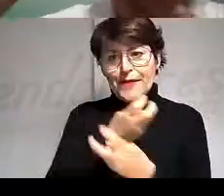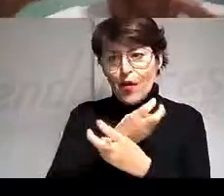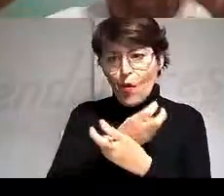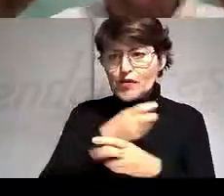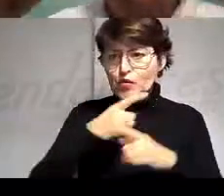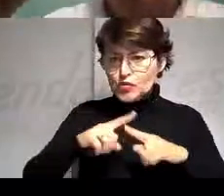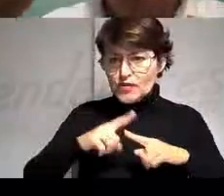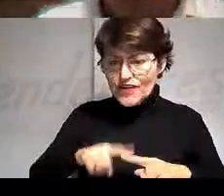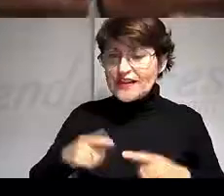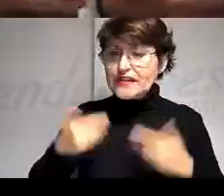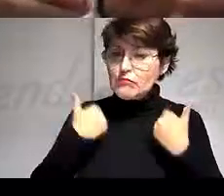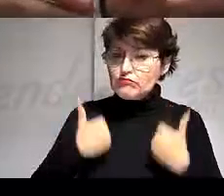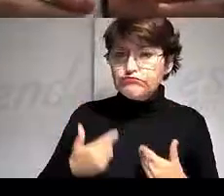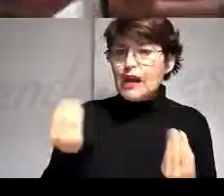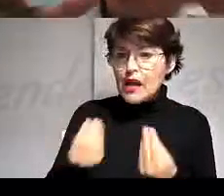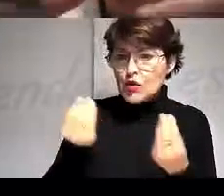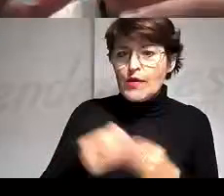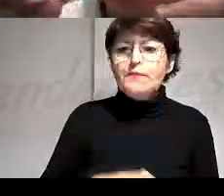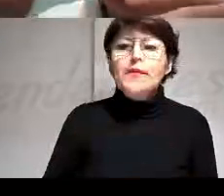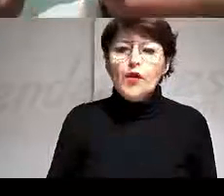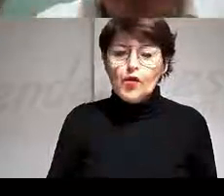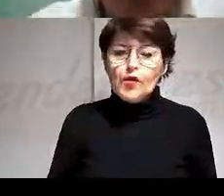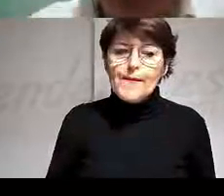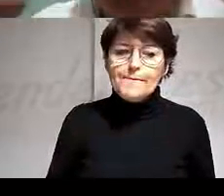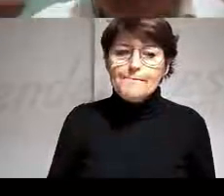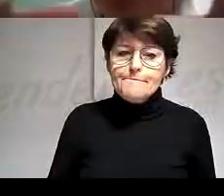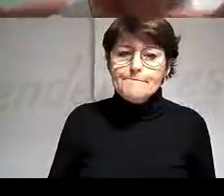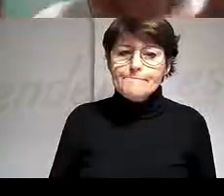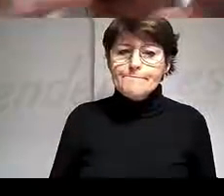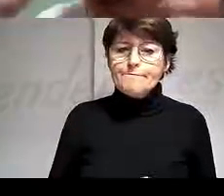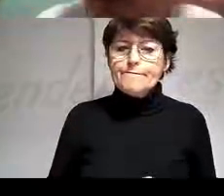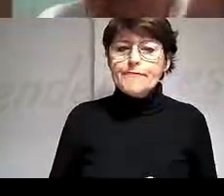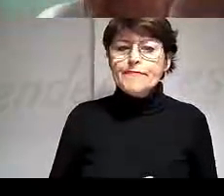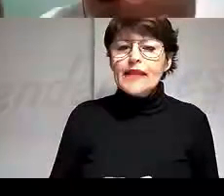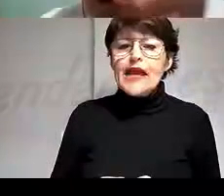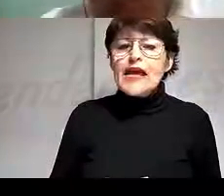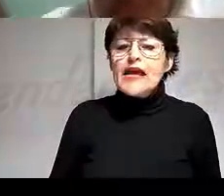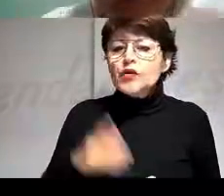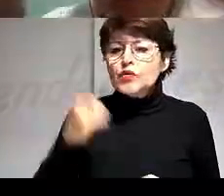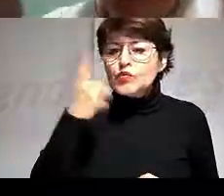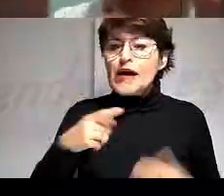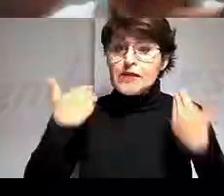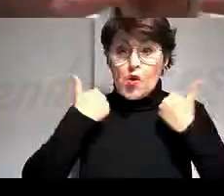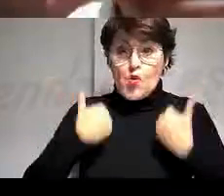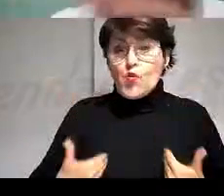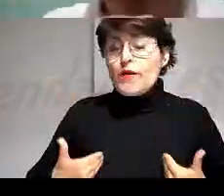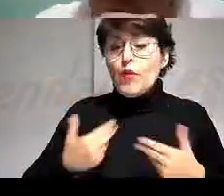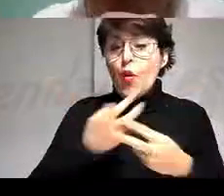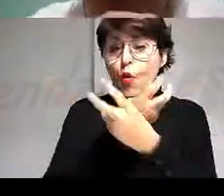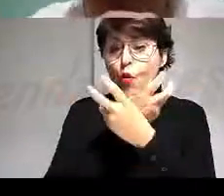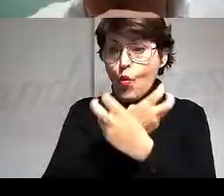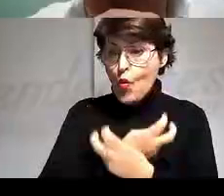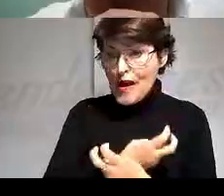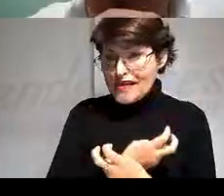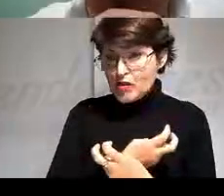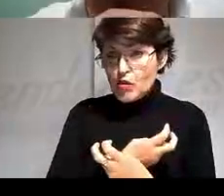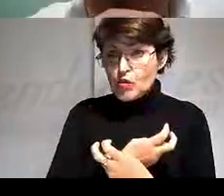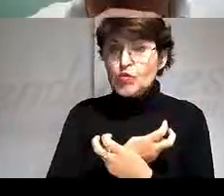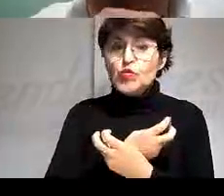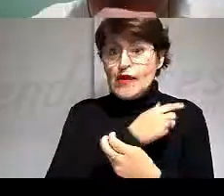de manera que no bien nuestro esqueleto, pero nuestro esqueleto sabéis que son los huesos y están formados por